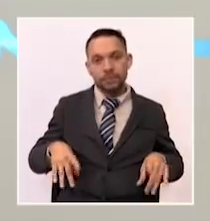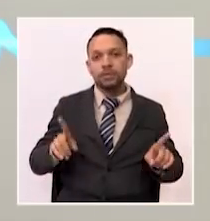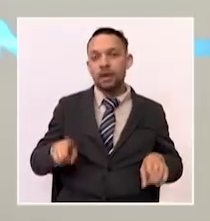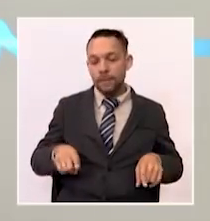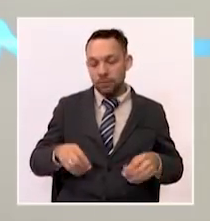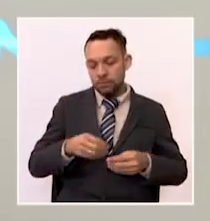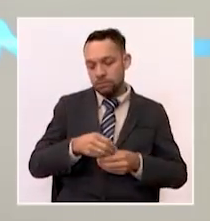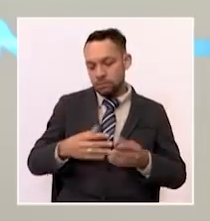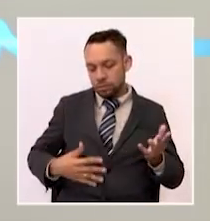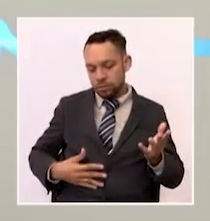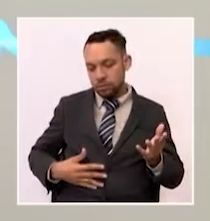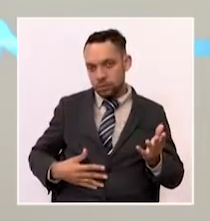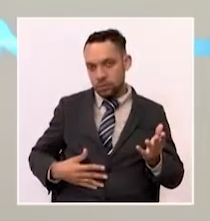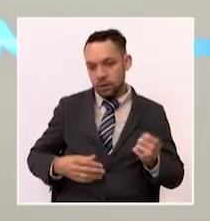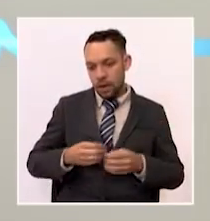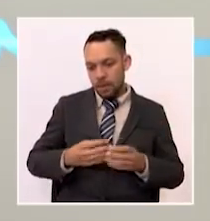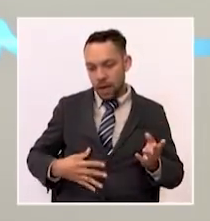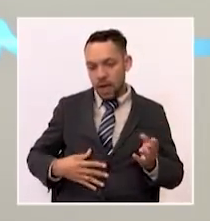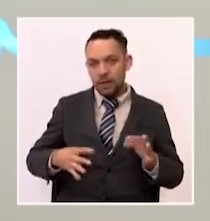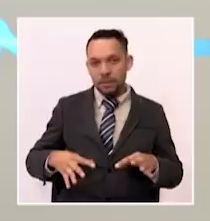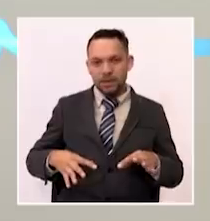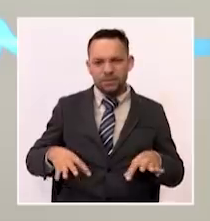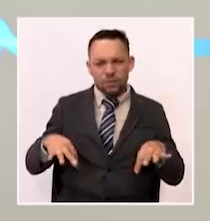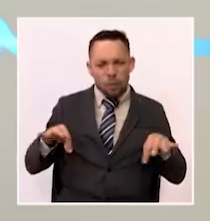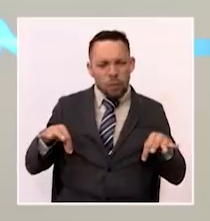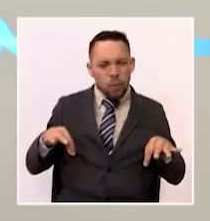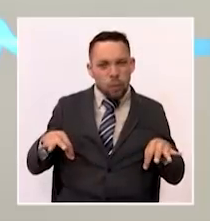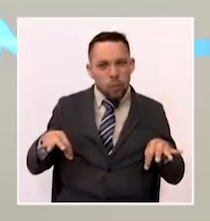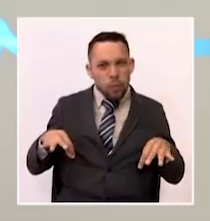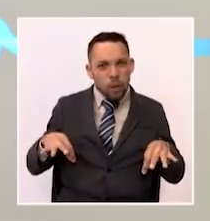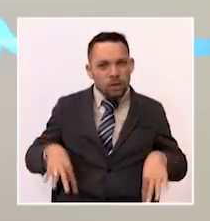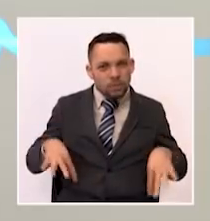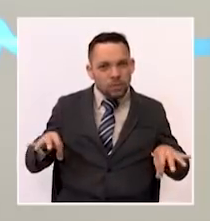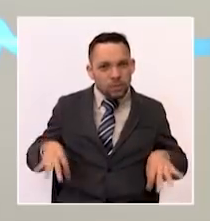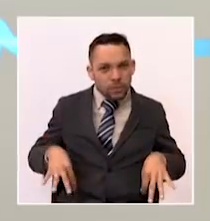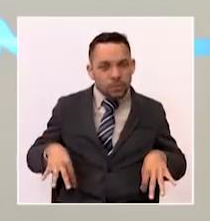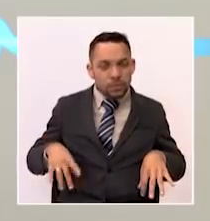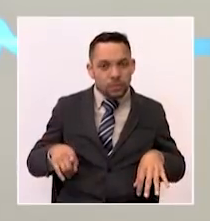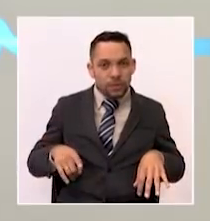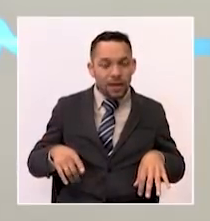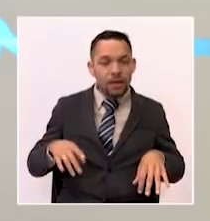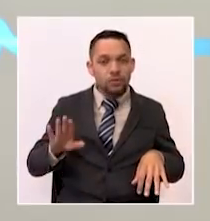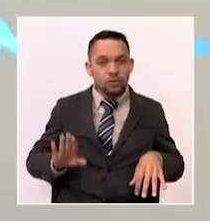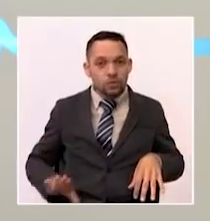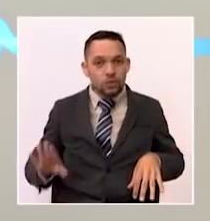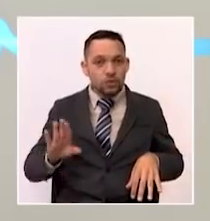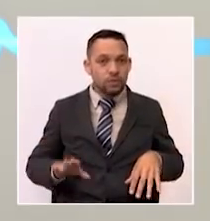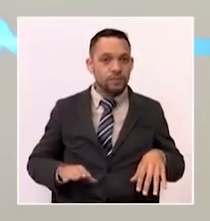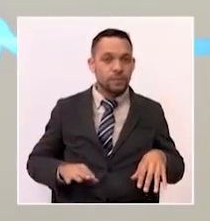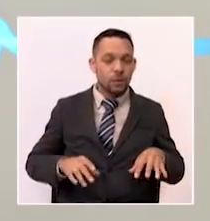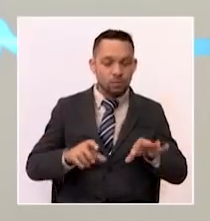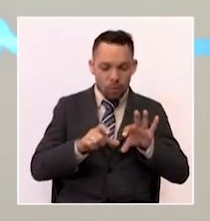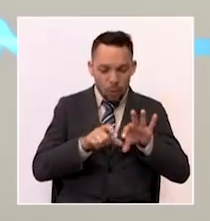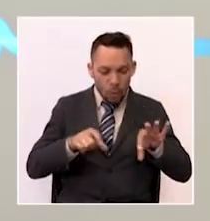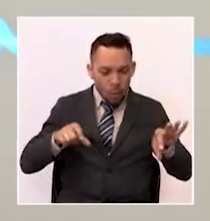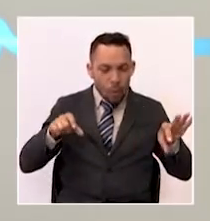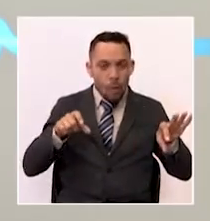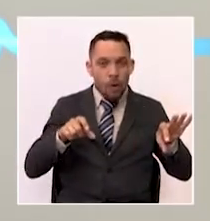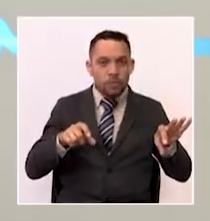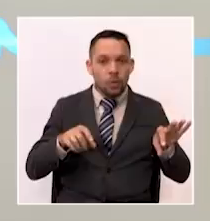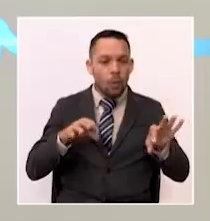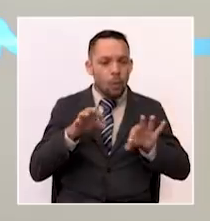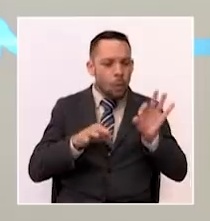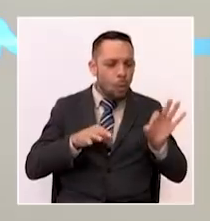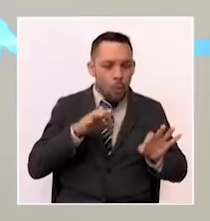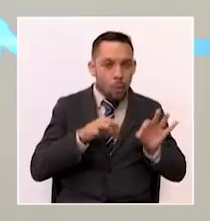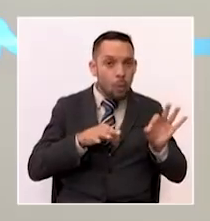tener una telita que protege ese tacto que tiene la ropa interior junto con la zona genital. Yo creo que